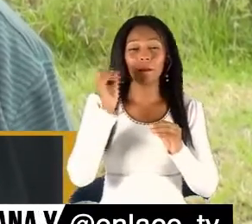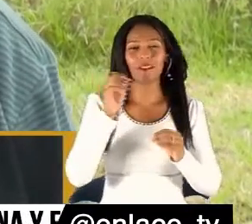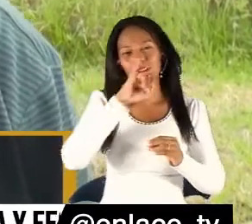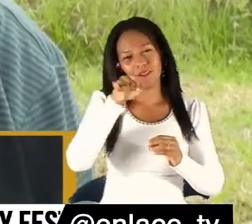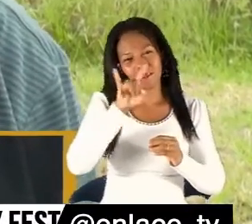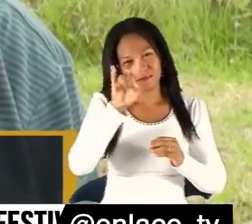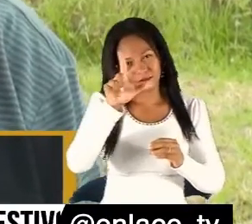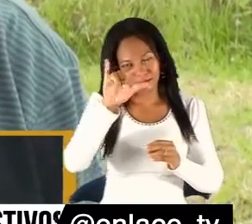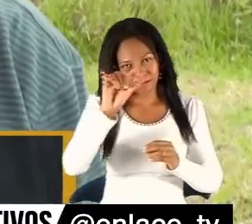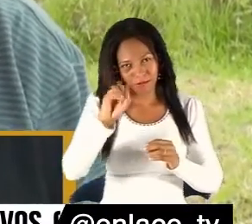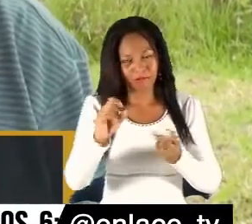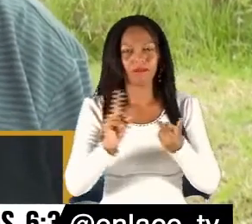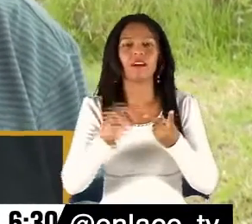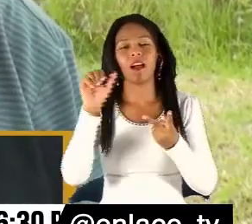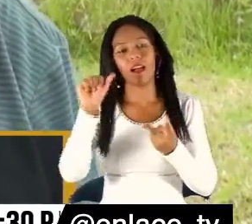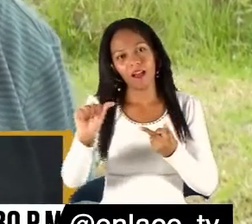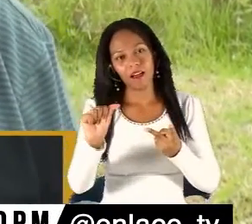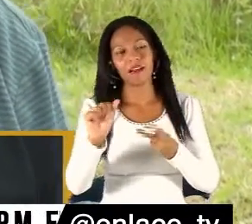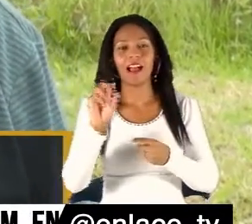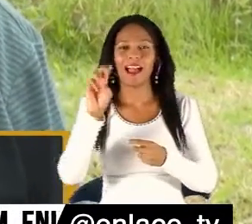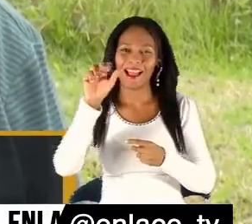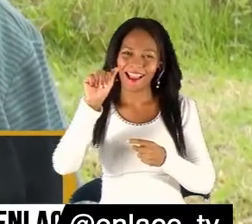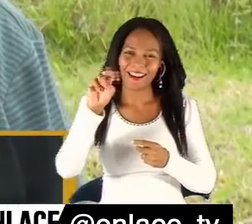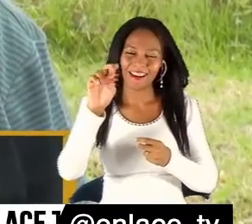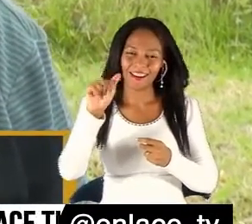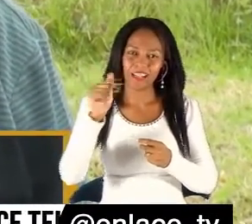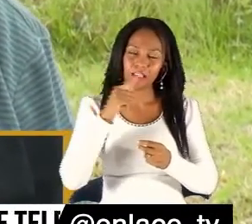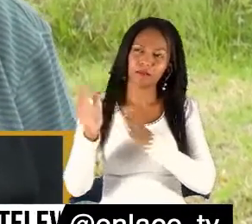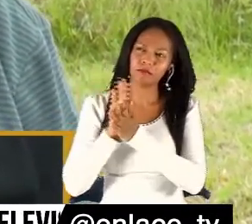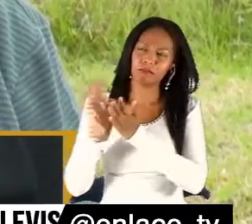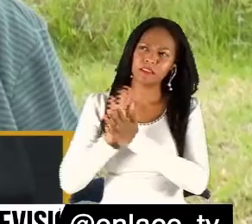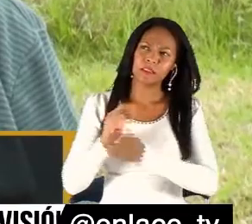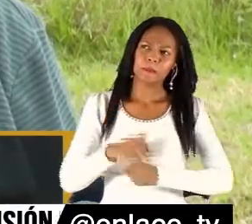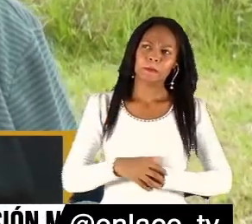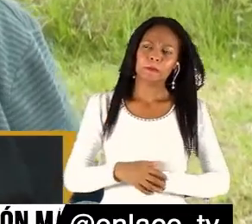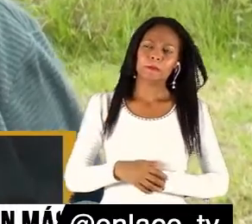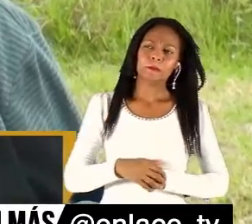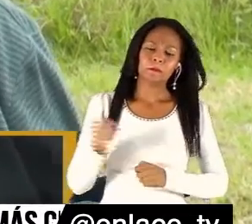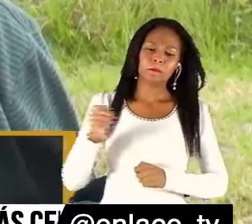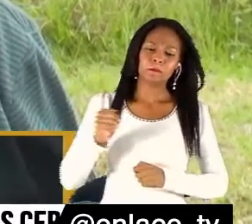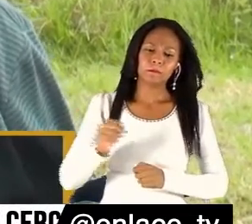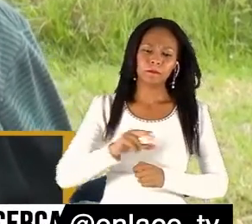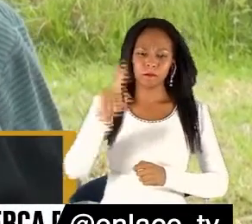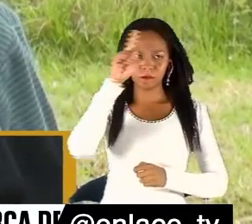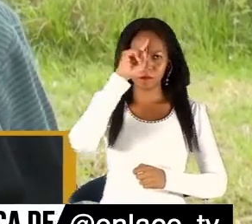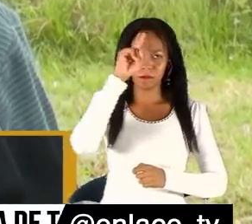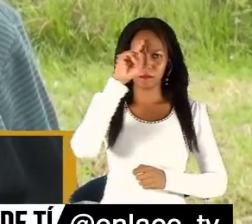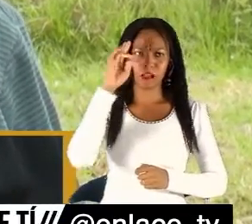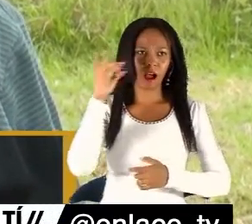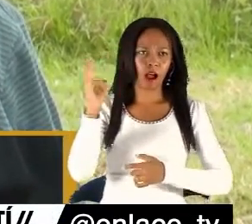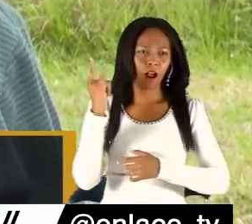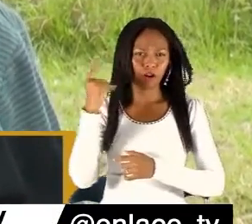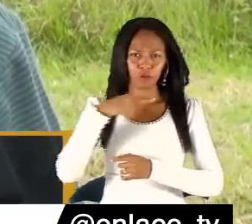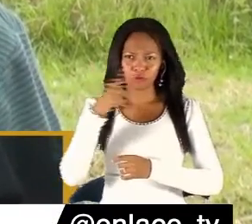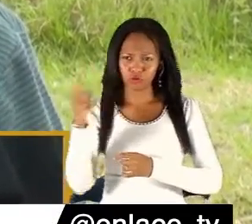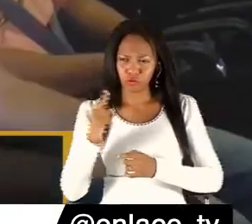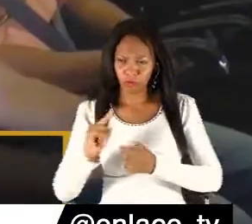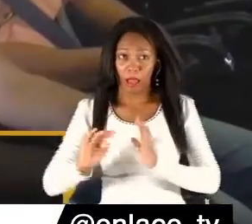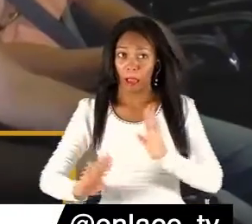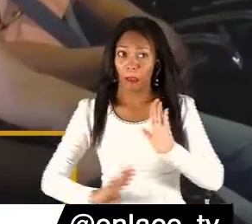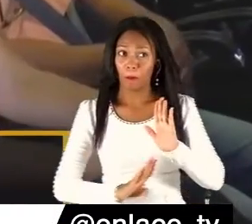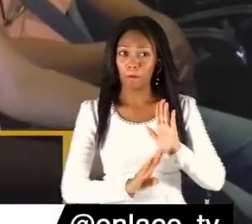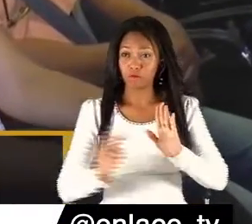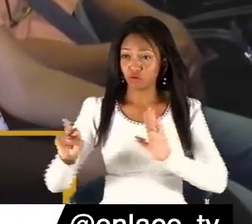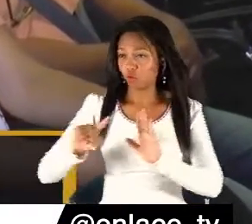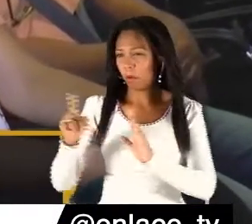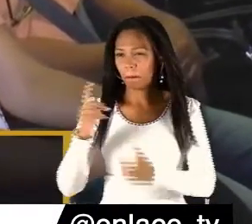de la profesora Ana María Trujillo nos aclaró cuáles son los impactos que generaría el desarrollo de estas técnicas aquí en el Magdalena Medio.